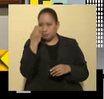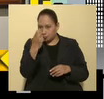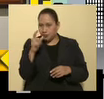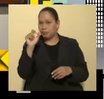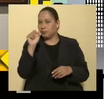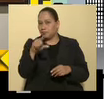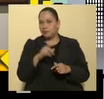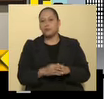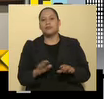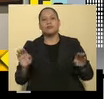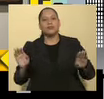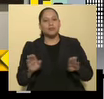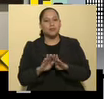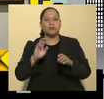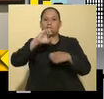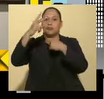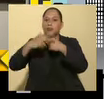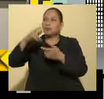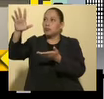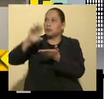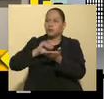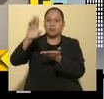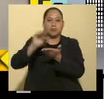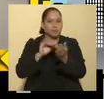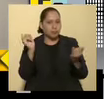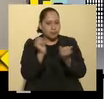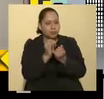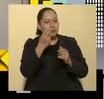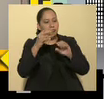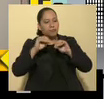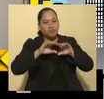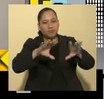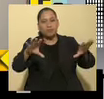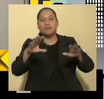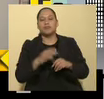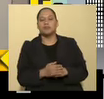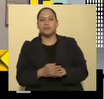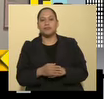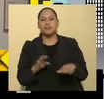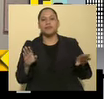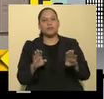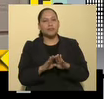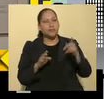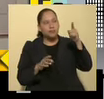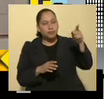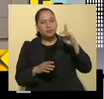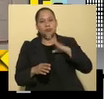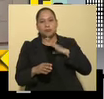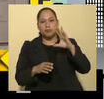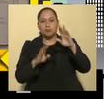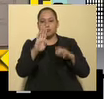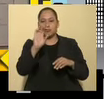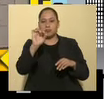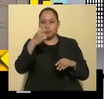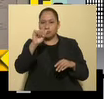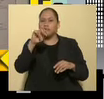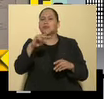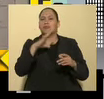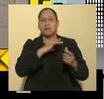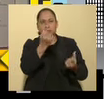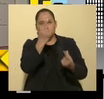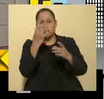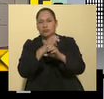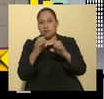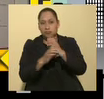por las corrientes europeas, ¿no? Hay una influencia muy fuerte de Cézanne, hay una influencia muy fuerte de Gauguin, hay influencias muy